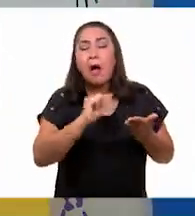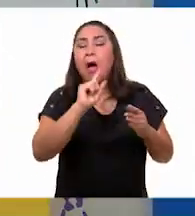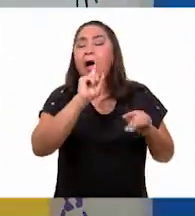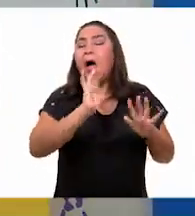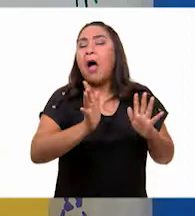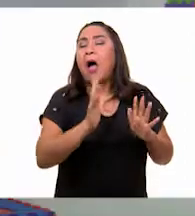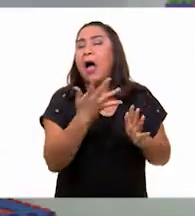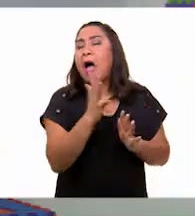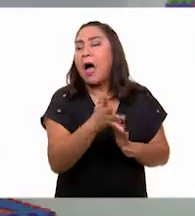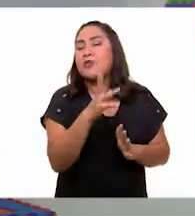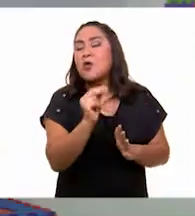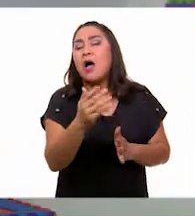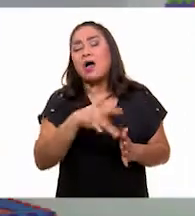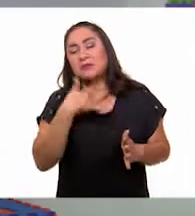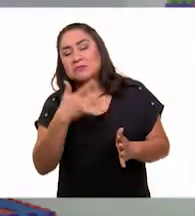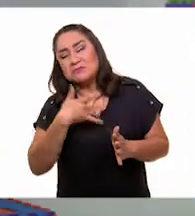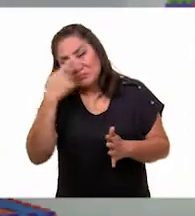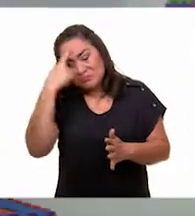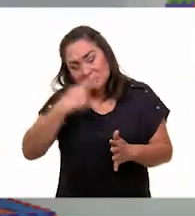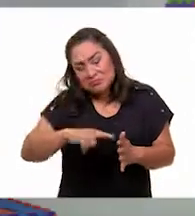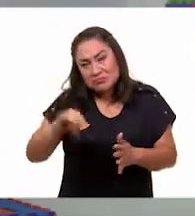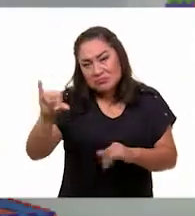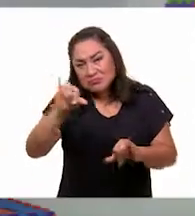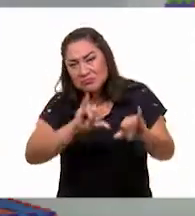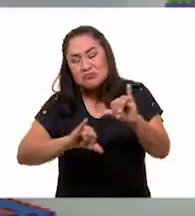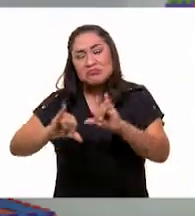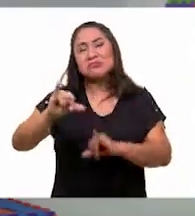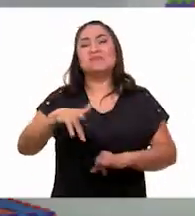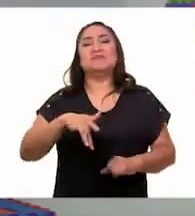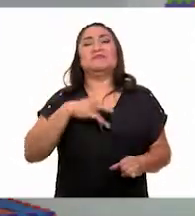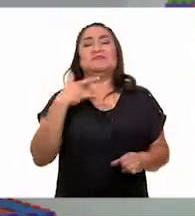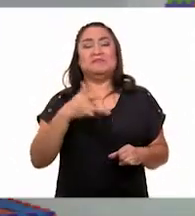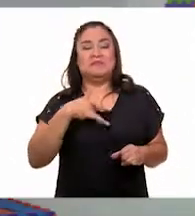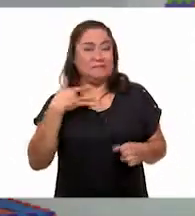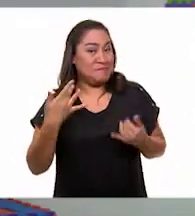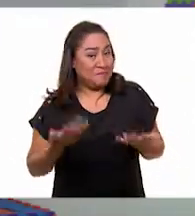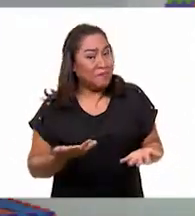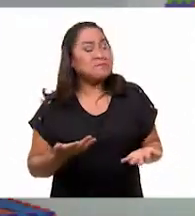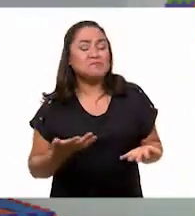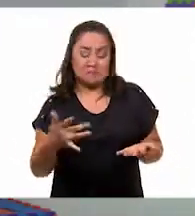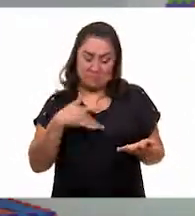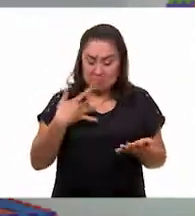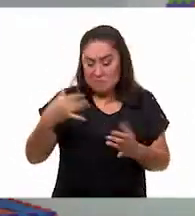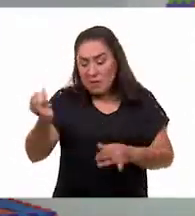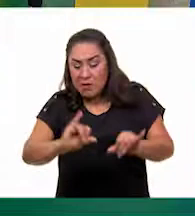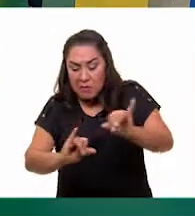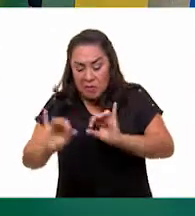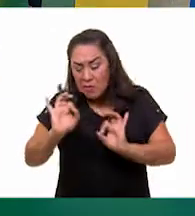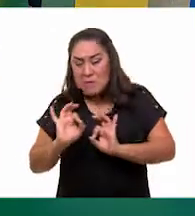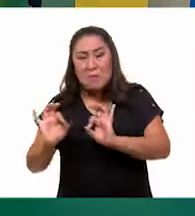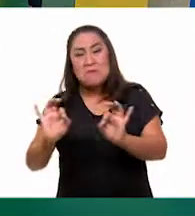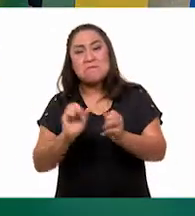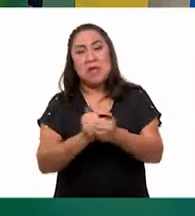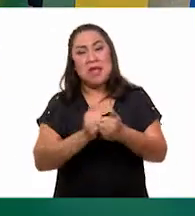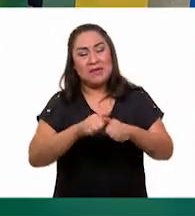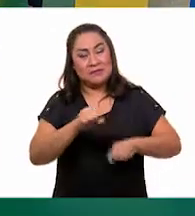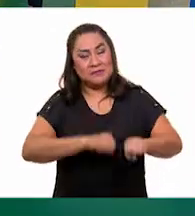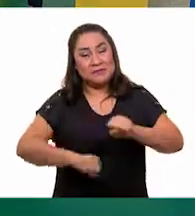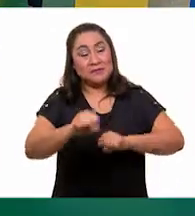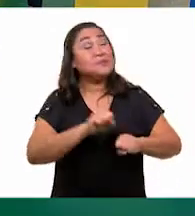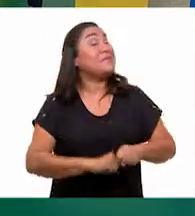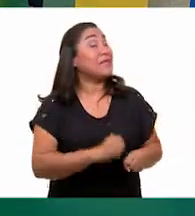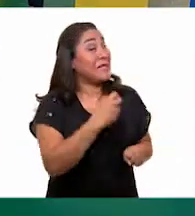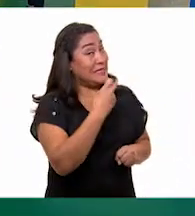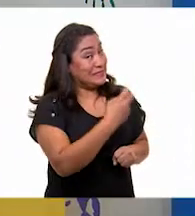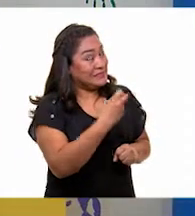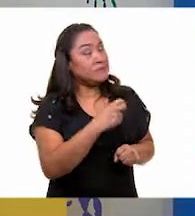¿sí? el medidor de los líquidos, porque ya se lo saben y al puro cálculo dicen, no, con esto es suficiente. Así es, tienen buen